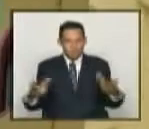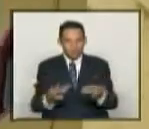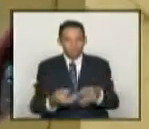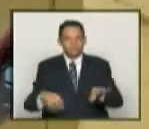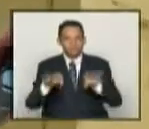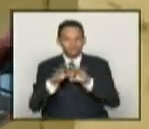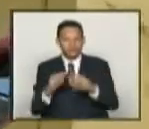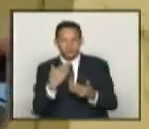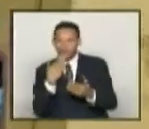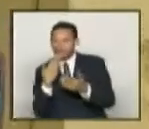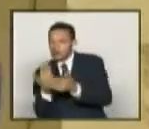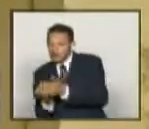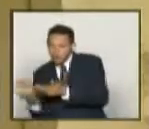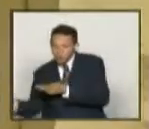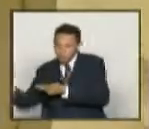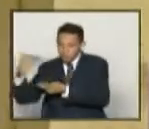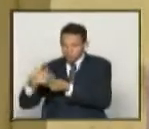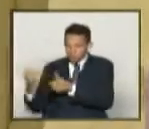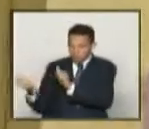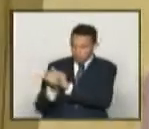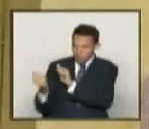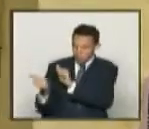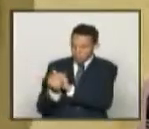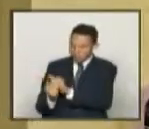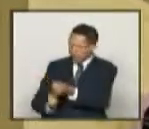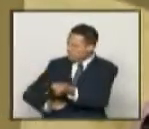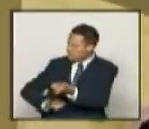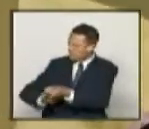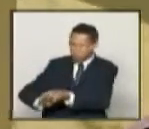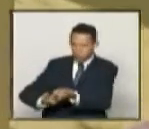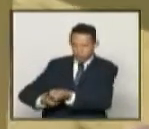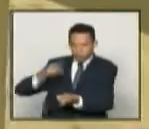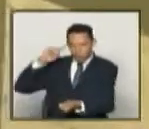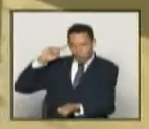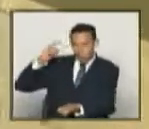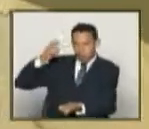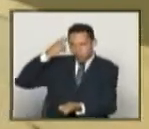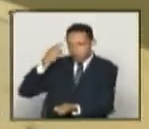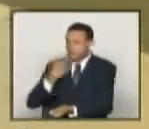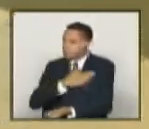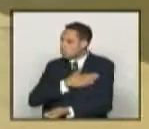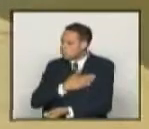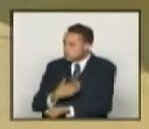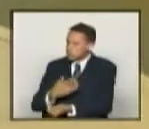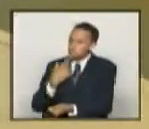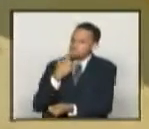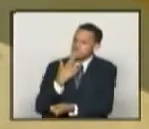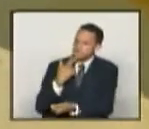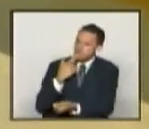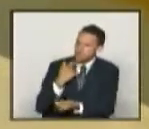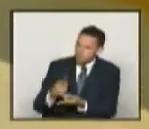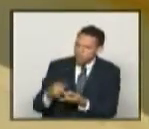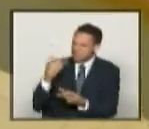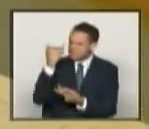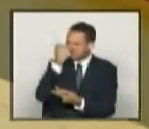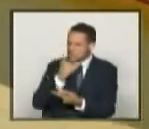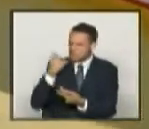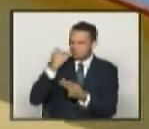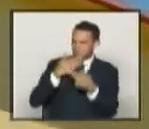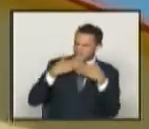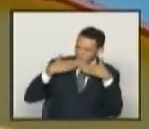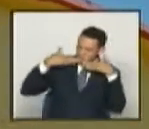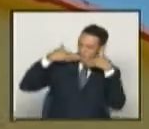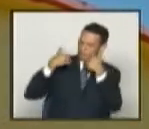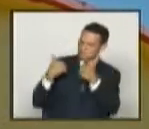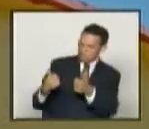Anserma siempre acompañaremos su administración, reconocemos su buena voluntad. Usted es un hombre generoso, un hombre bueno, es un